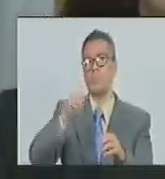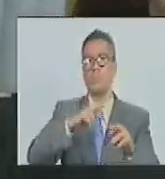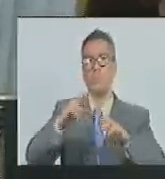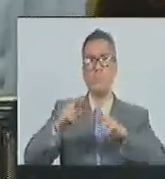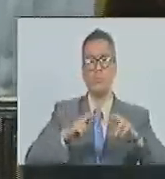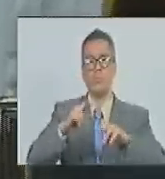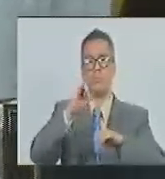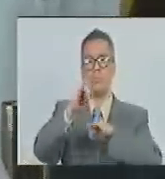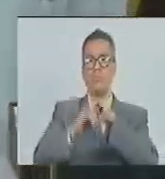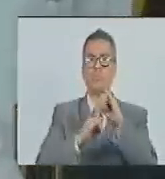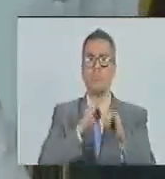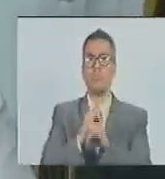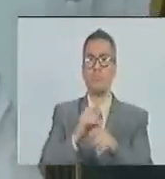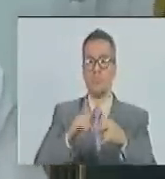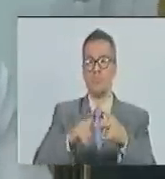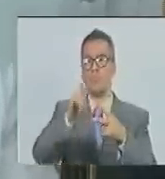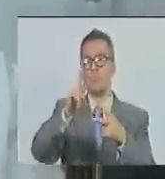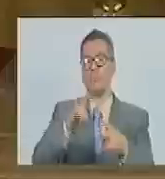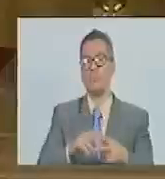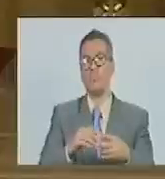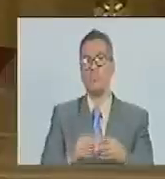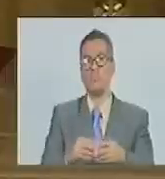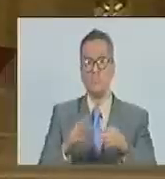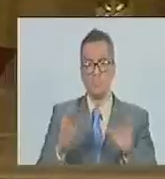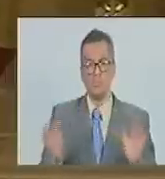Relaciones Diplomáticas. Segundo,